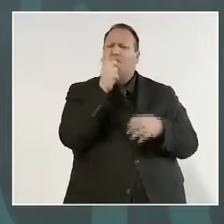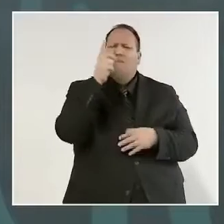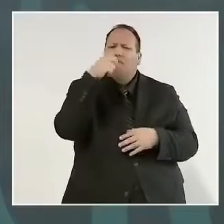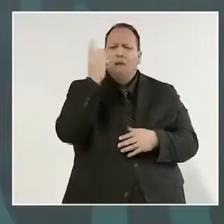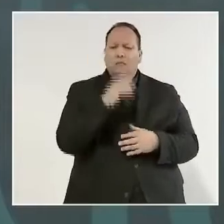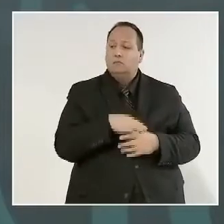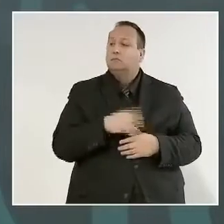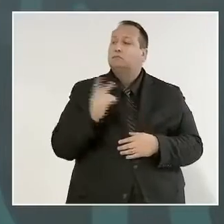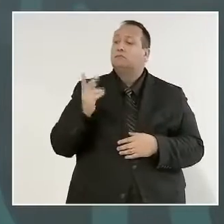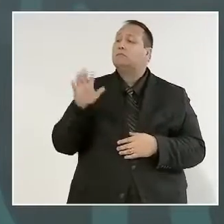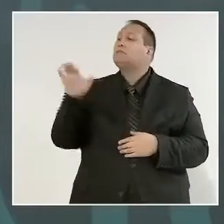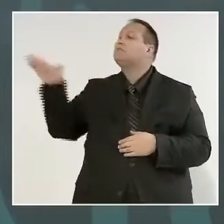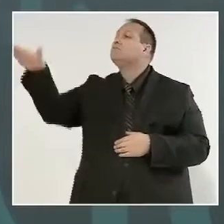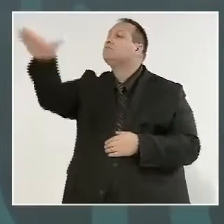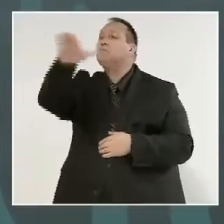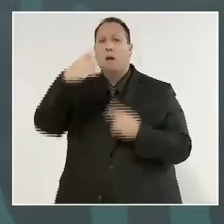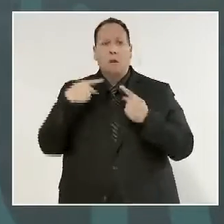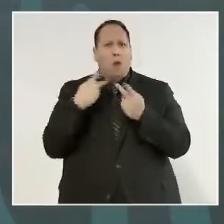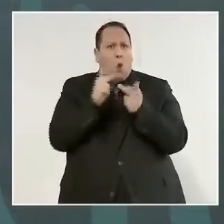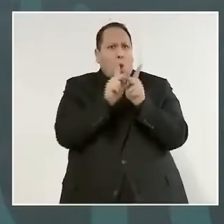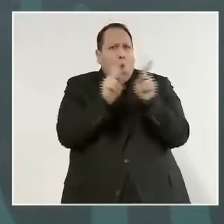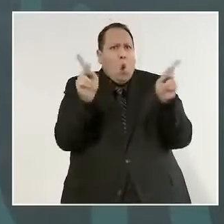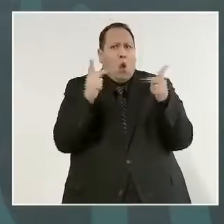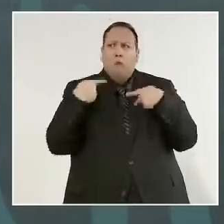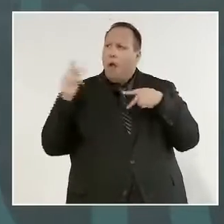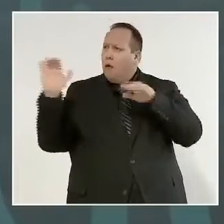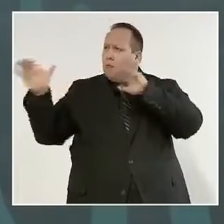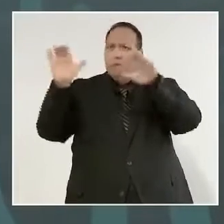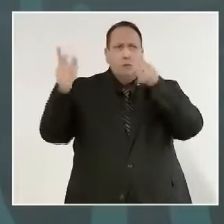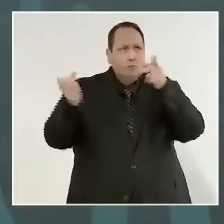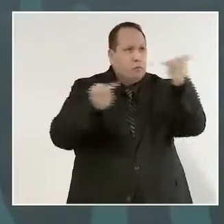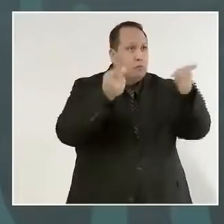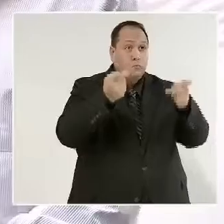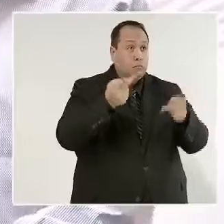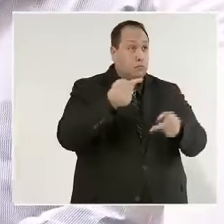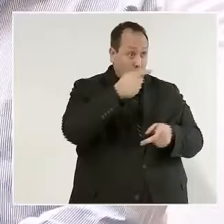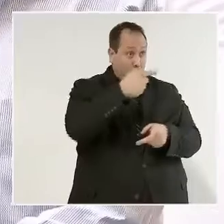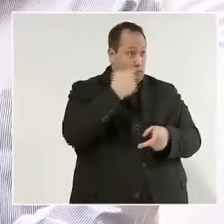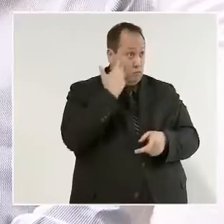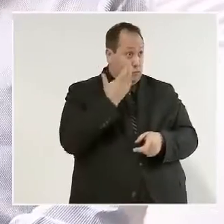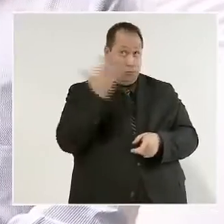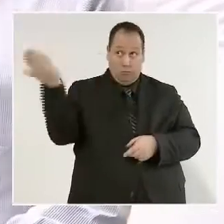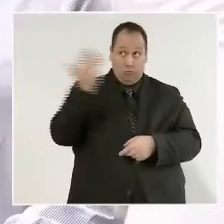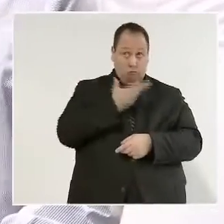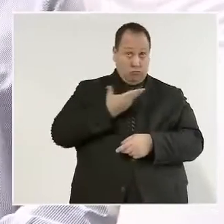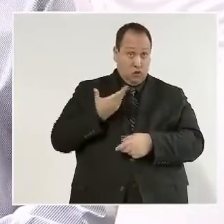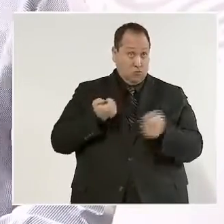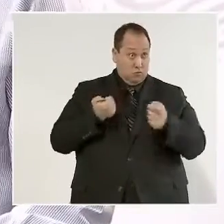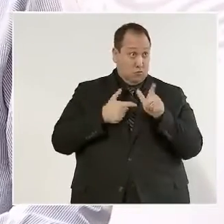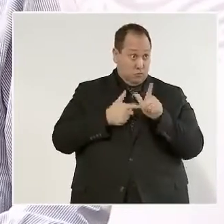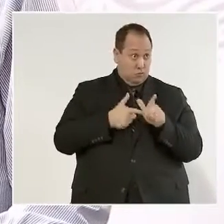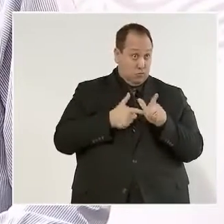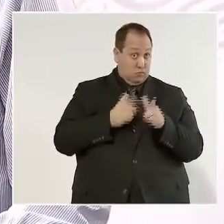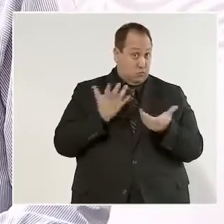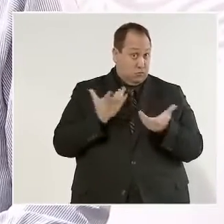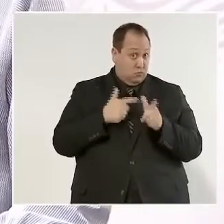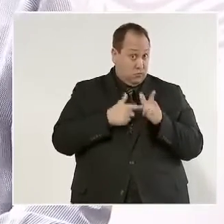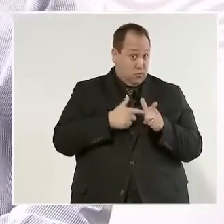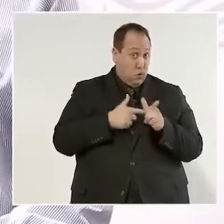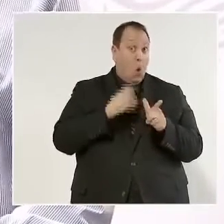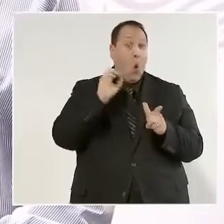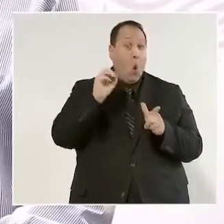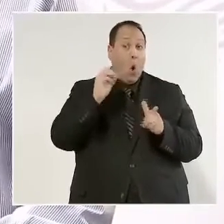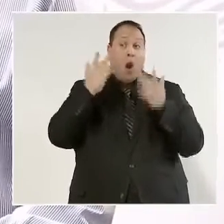a preguntarle al pueblo, a todos los ciudadanos, ¿quieres que continúe el presidente o